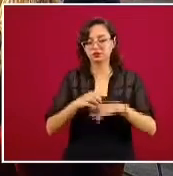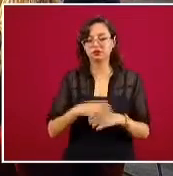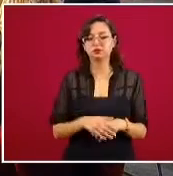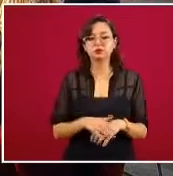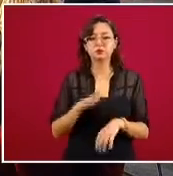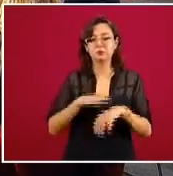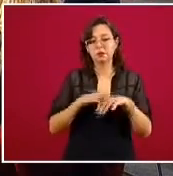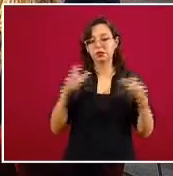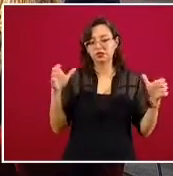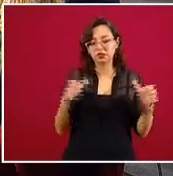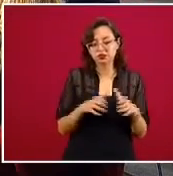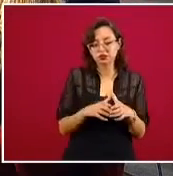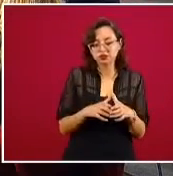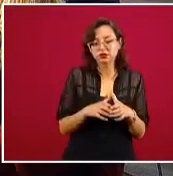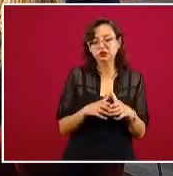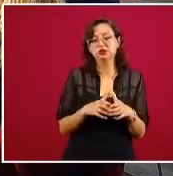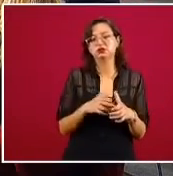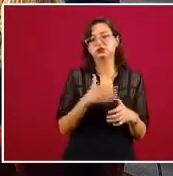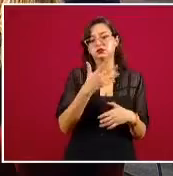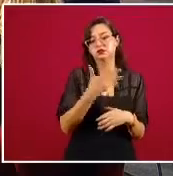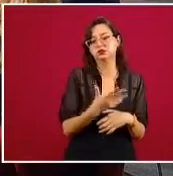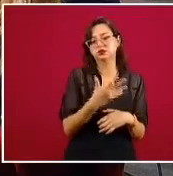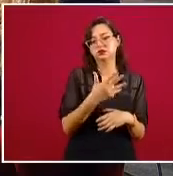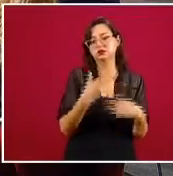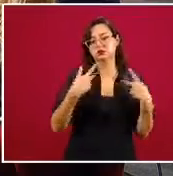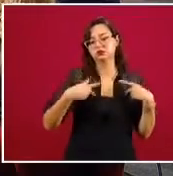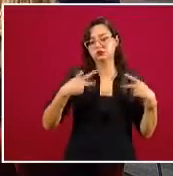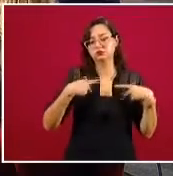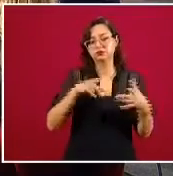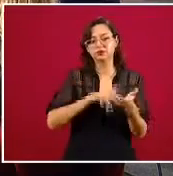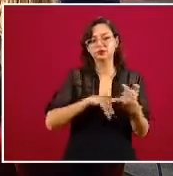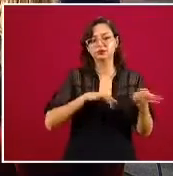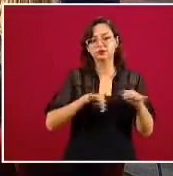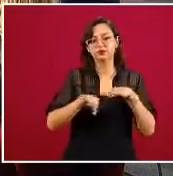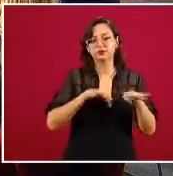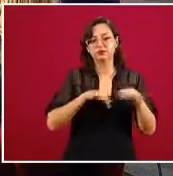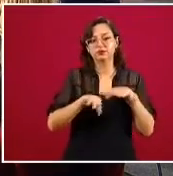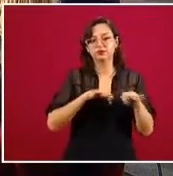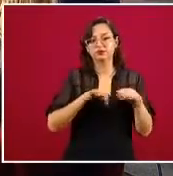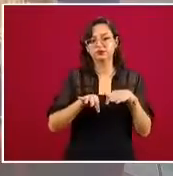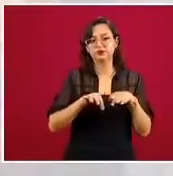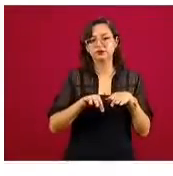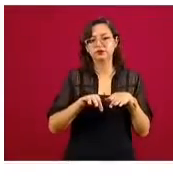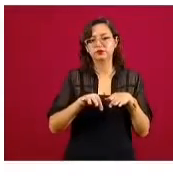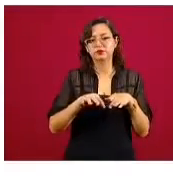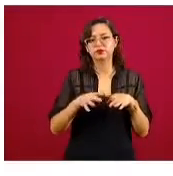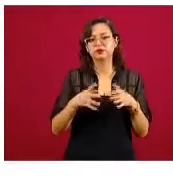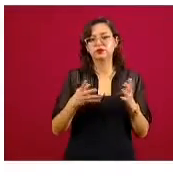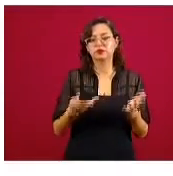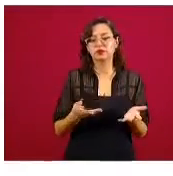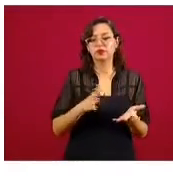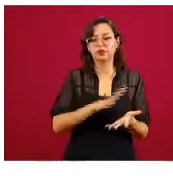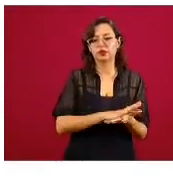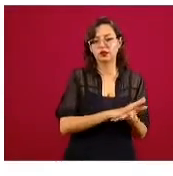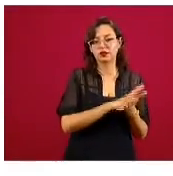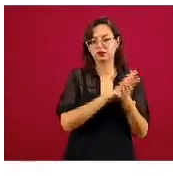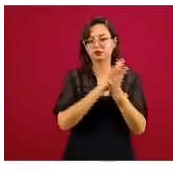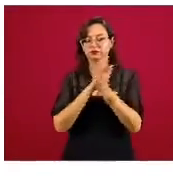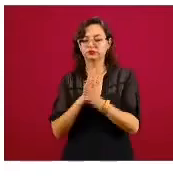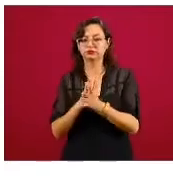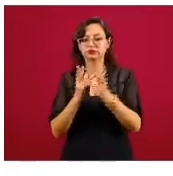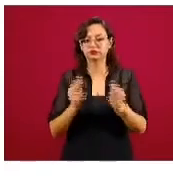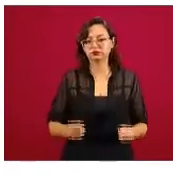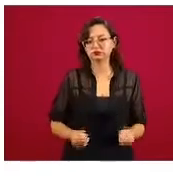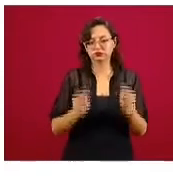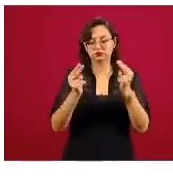más pequeñas, de 5 hasta 5 trabajadores, en la parte de transformación, pero sobre todo